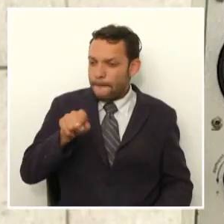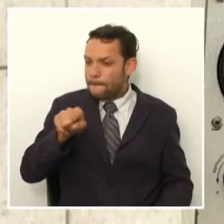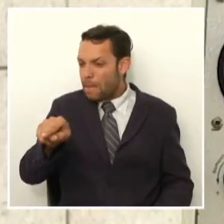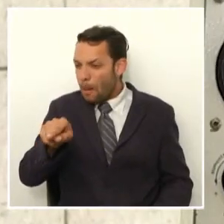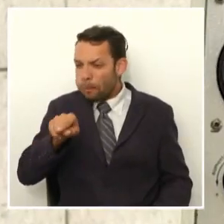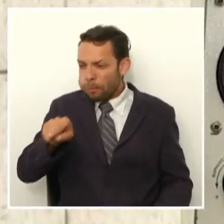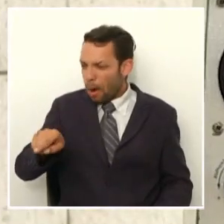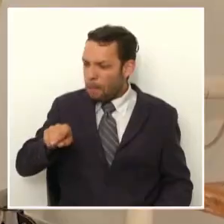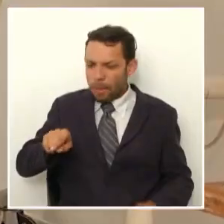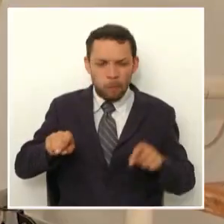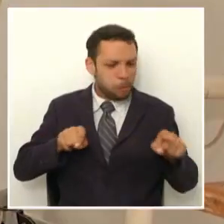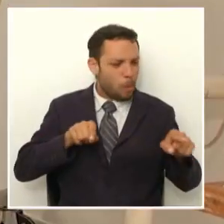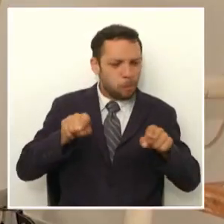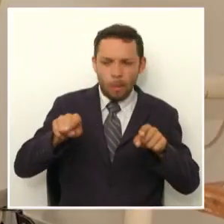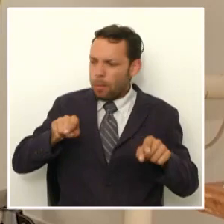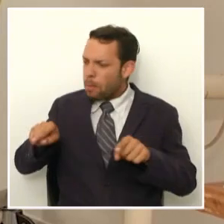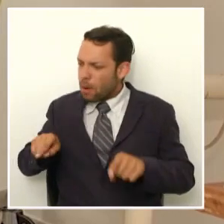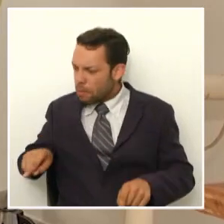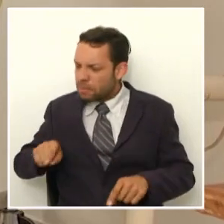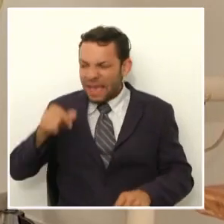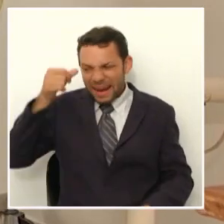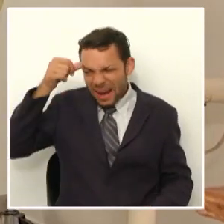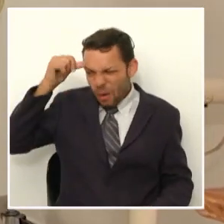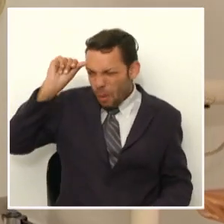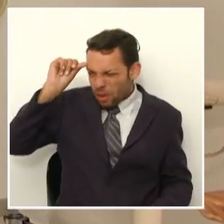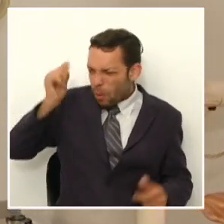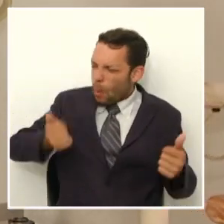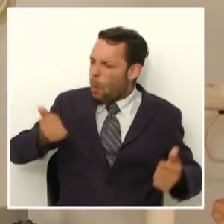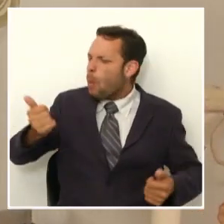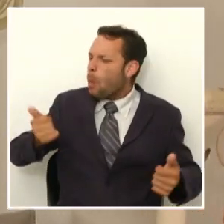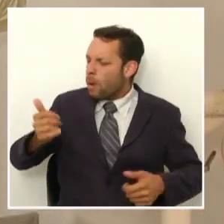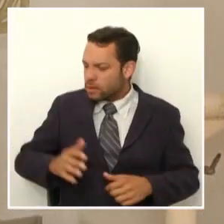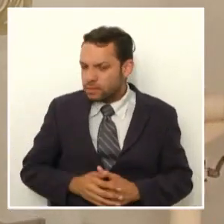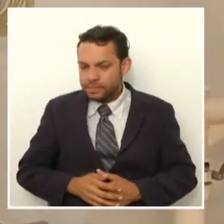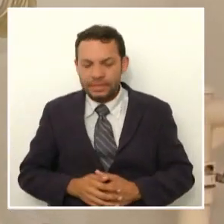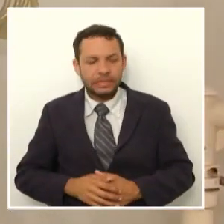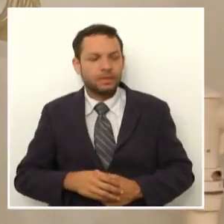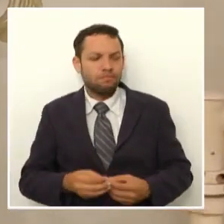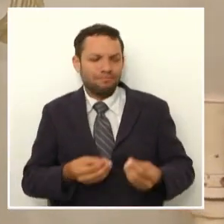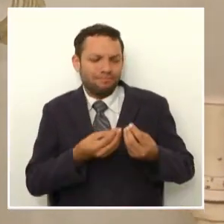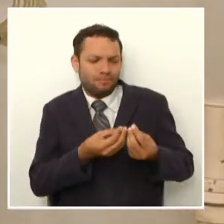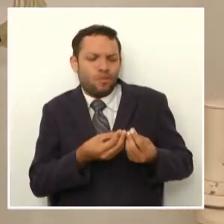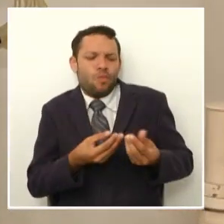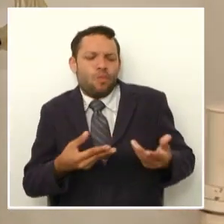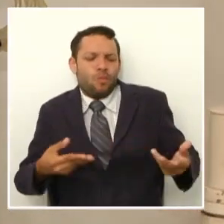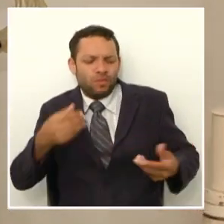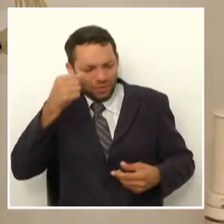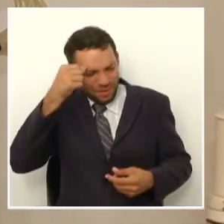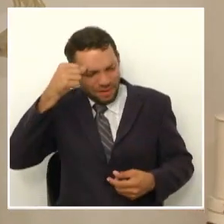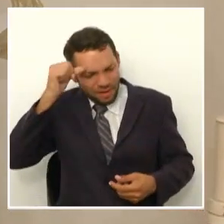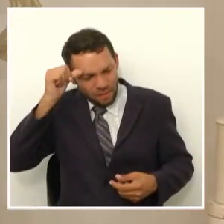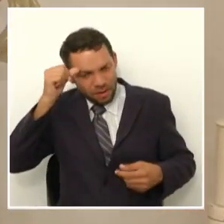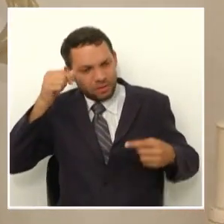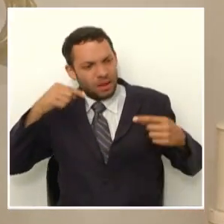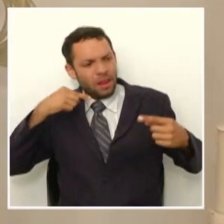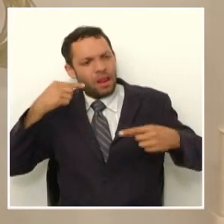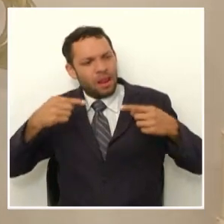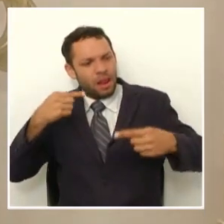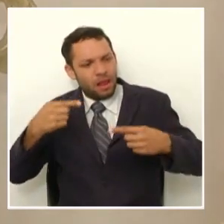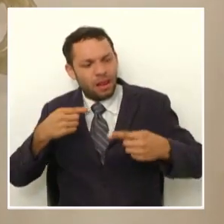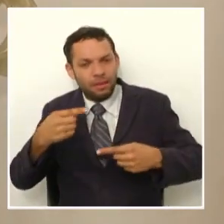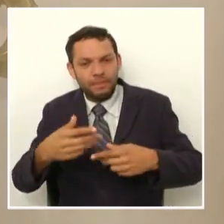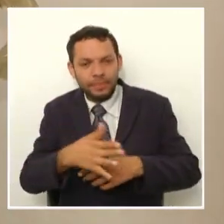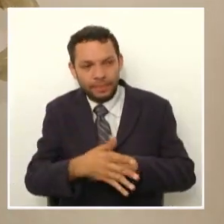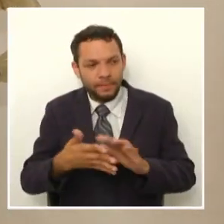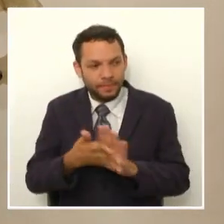anestesiología? Estas máquinas me traen todos los recuerdos, doctor Rojas, ¿cierto? Partiendo de esa que mostramos, que